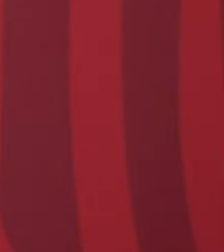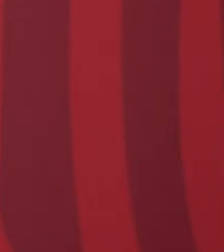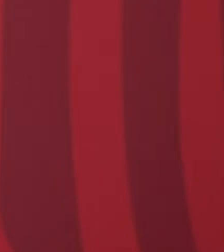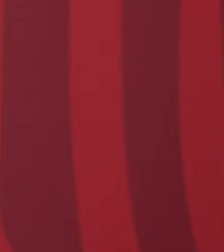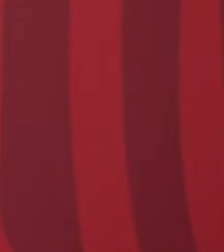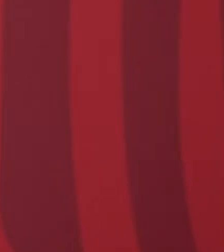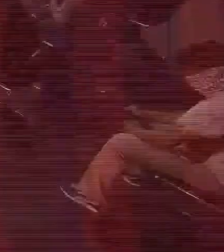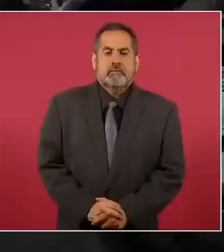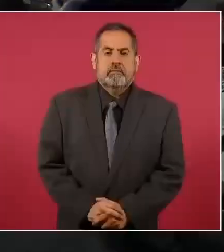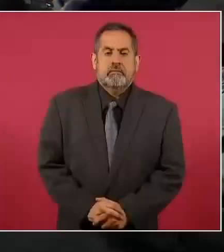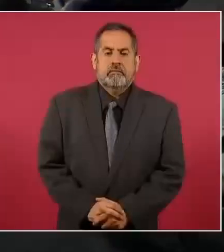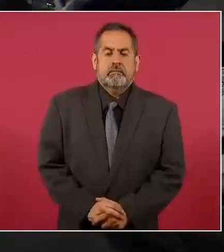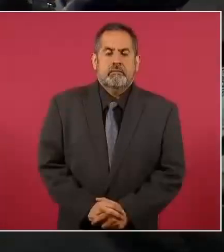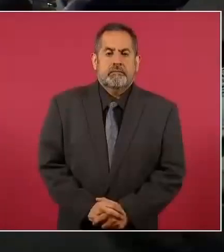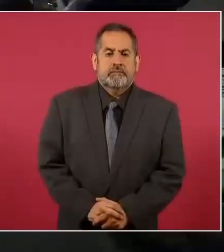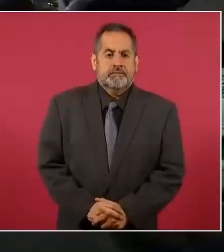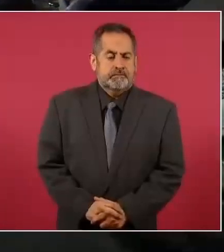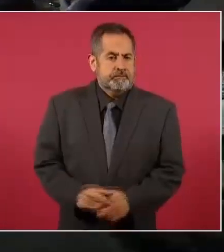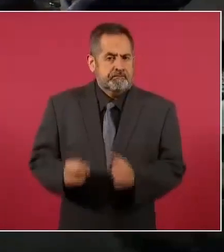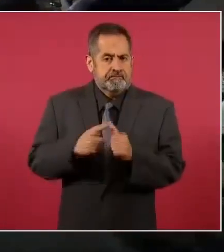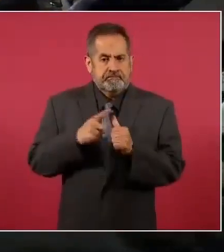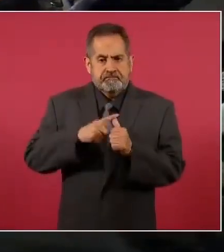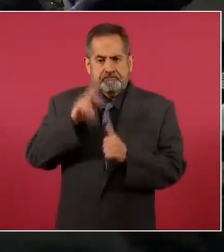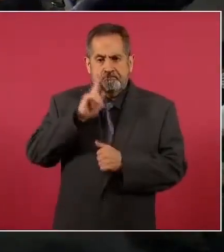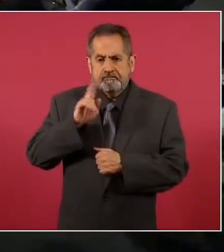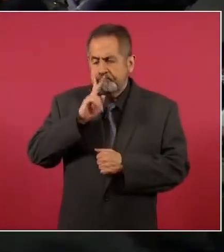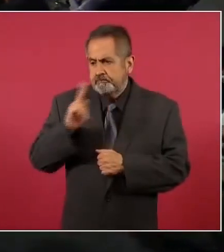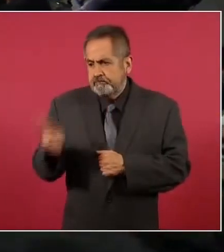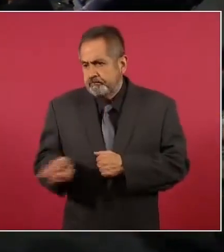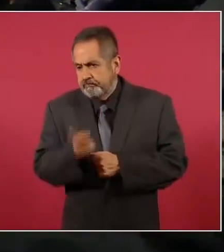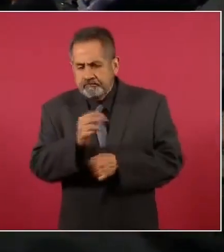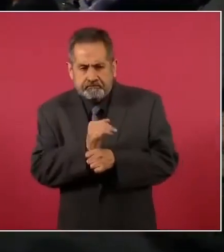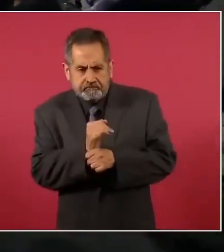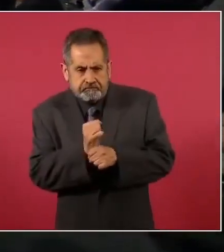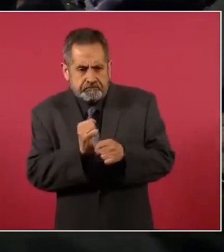ningún juicio sumario, que no haya